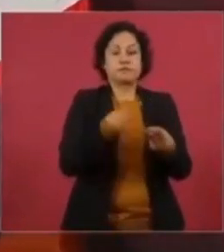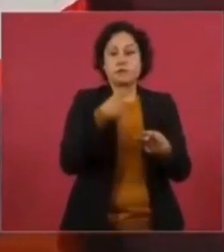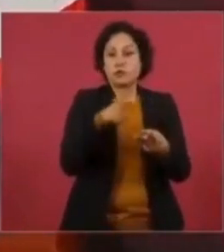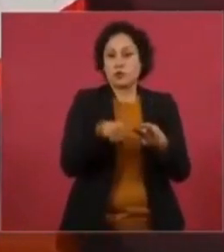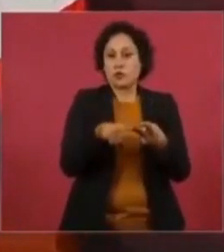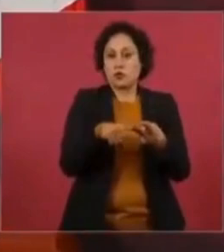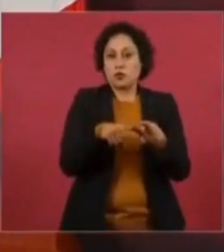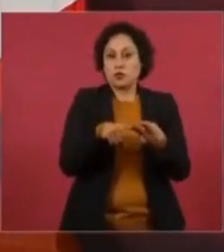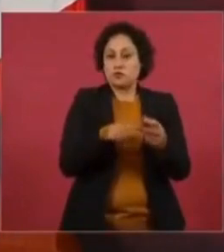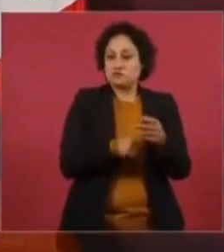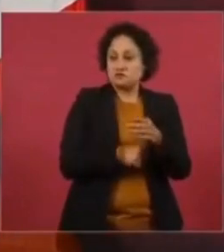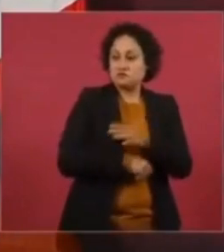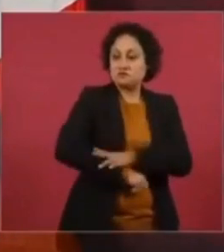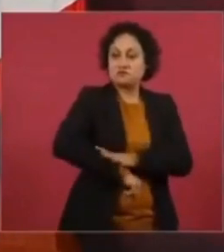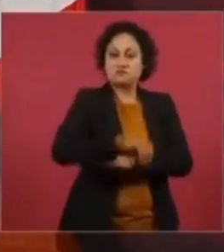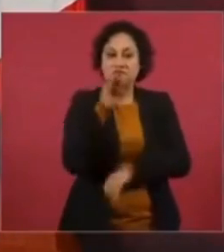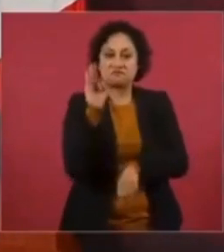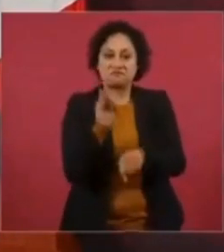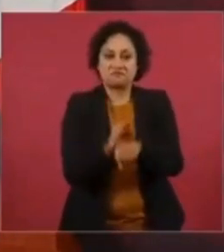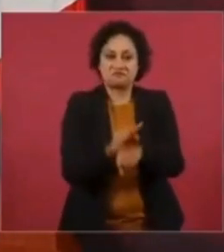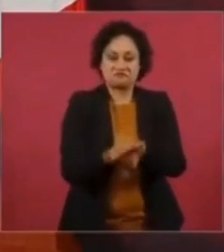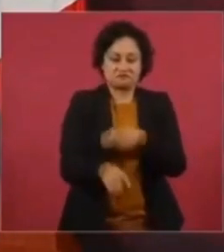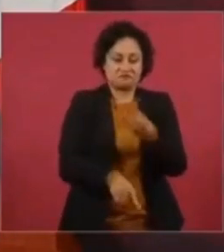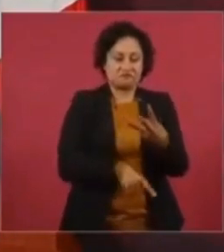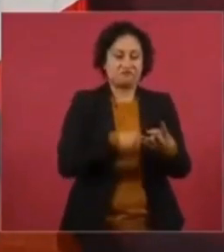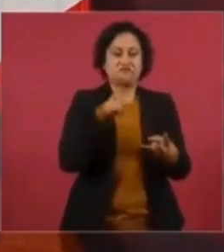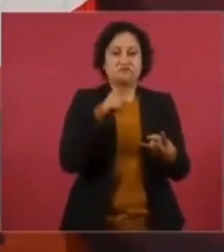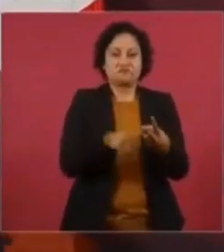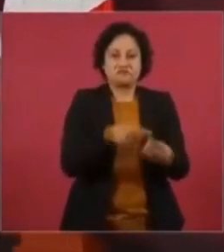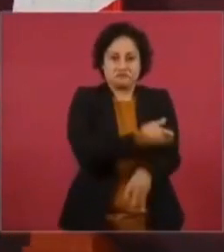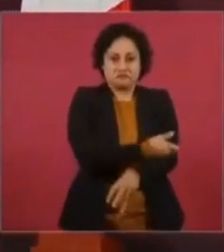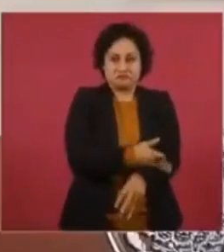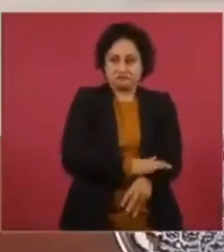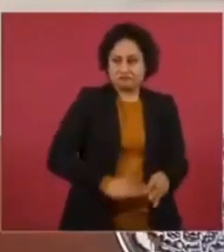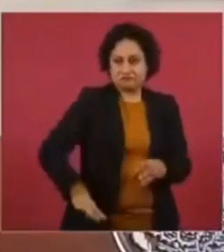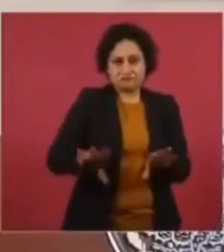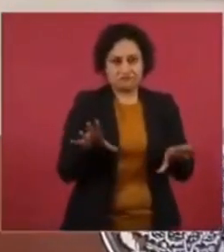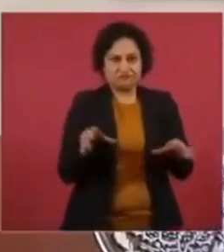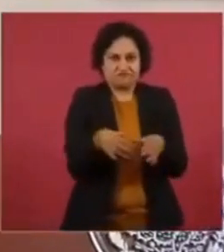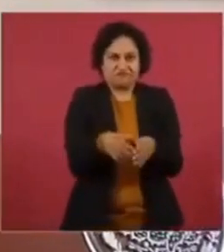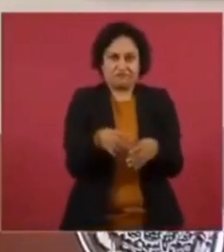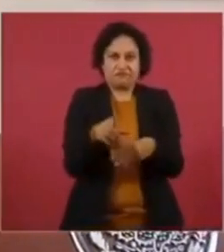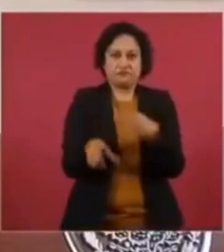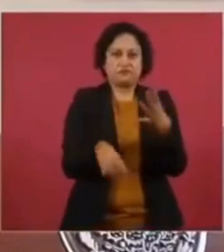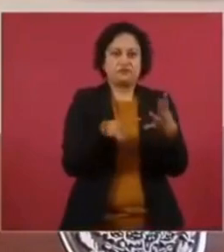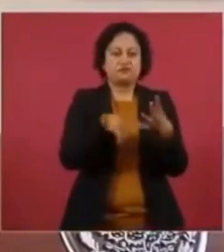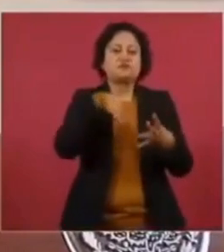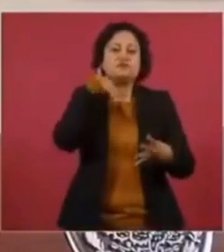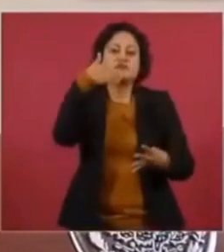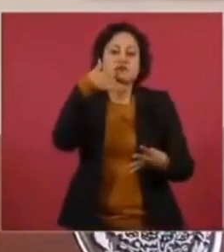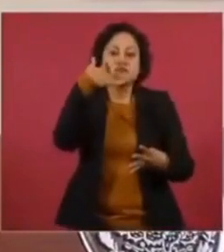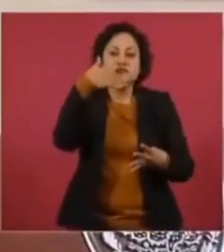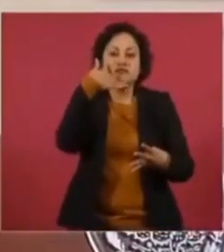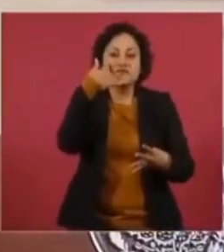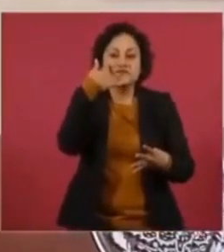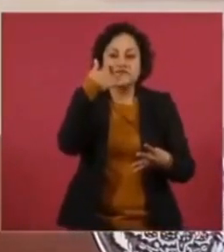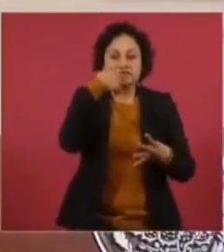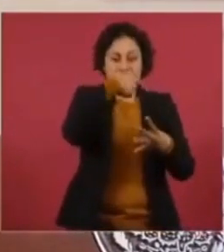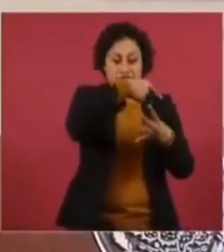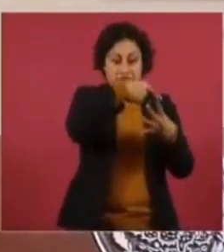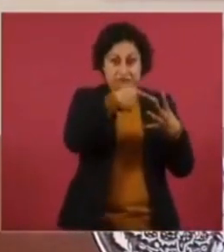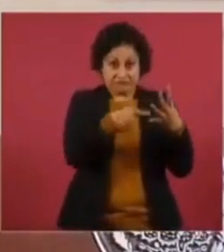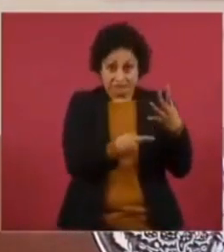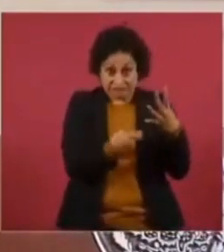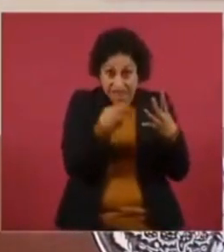ni influyentismo, ni nepotismo, ni corrupción. Ninguna de esas lacras de la